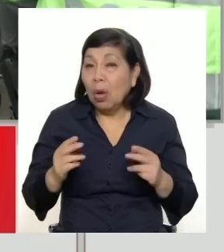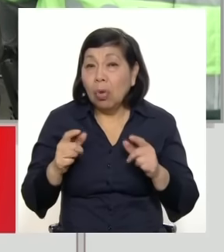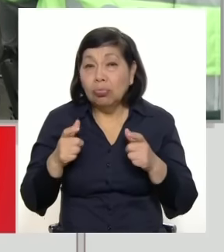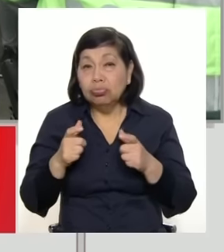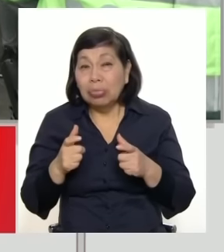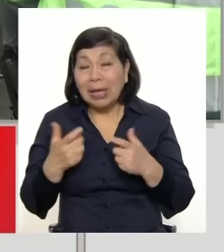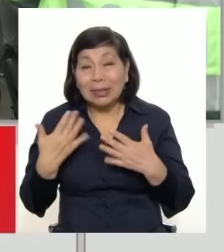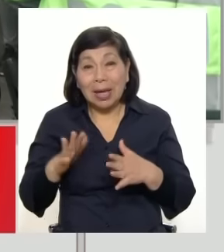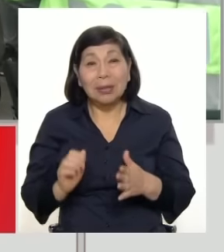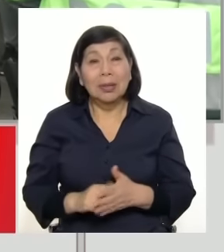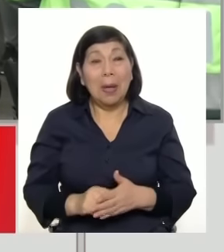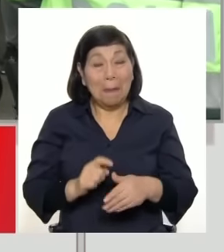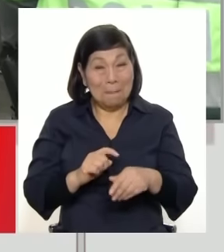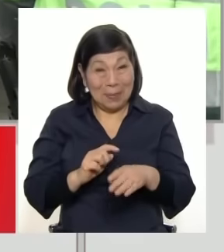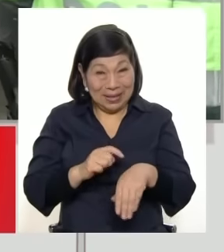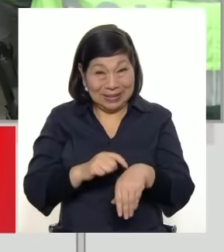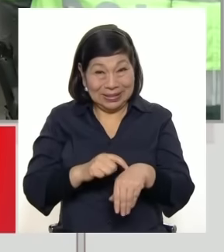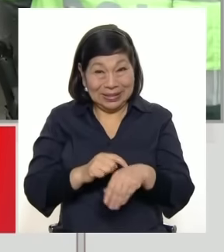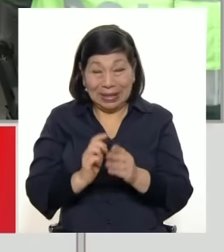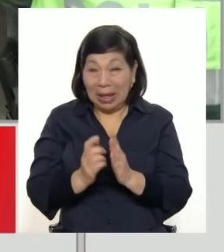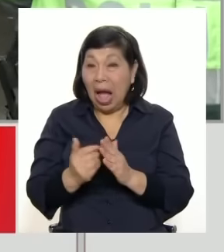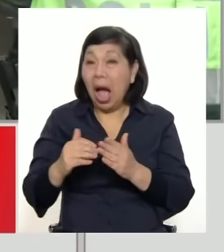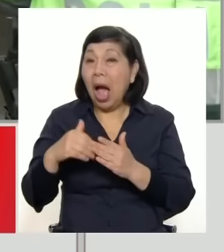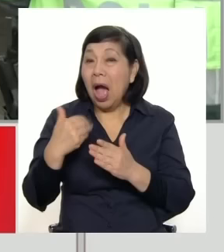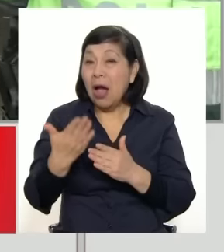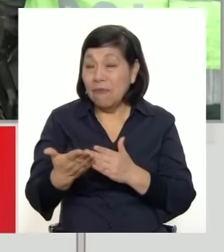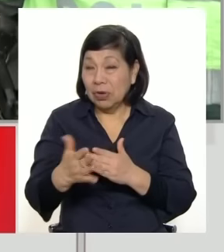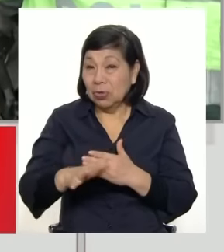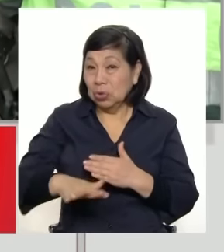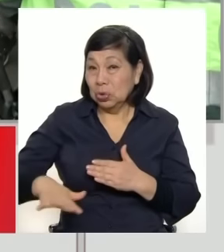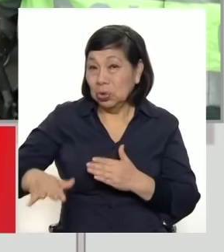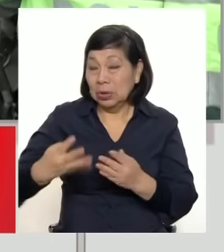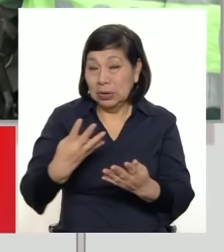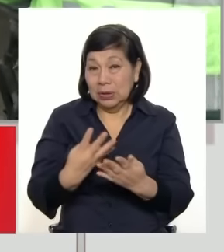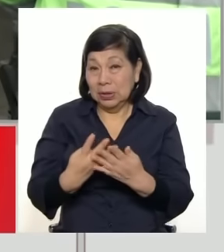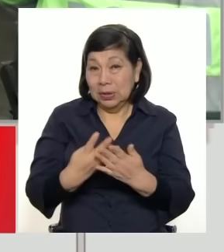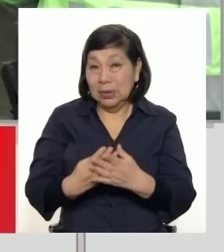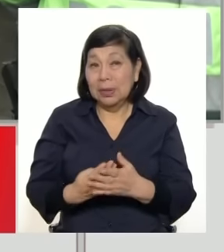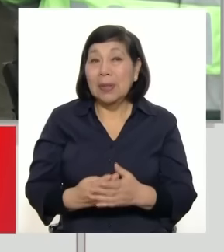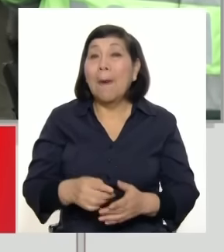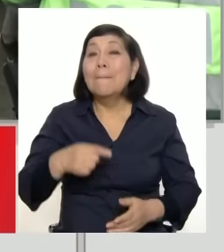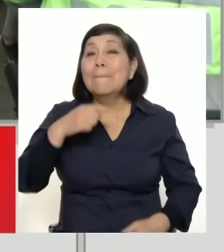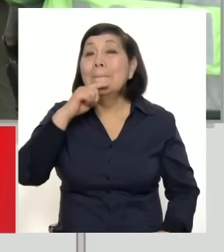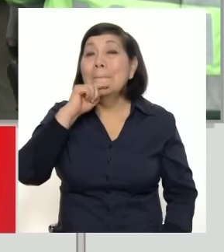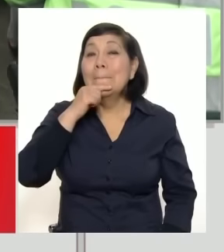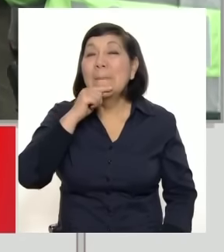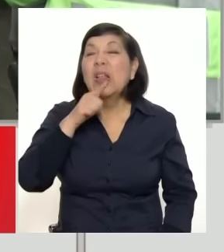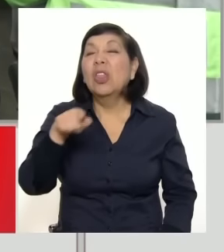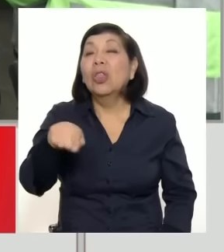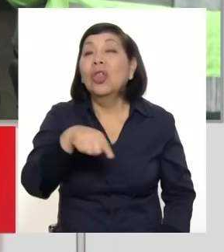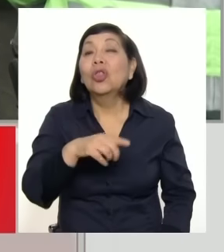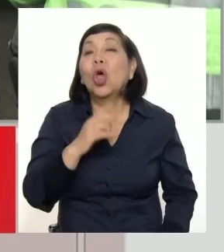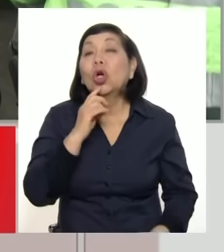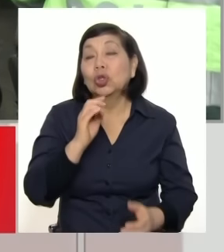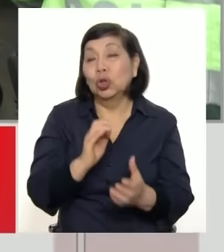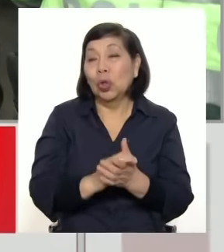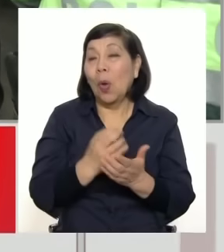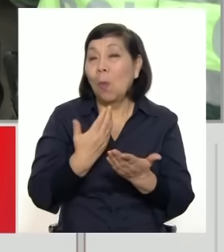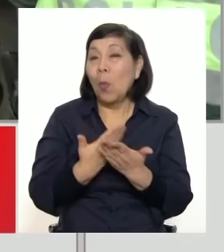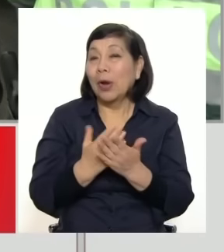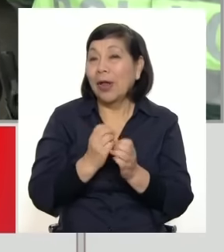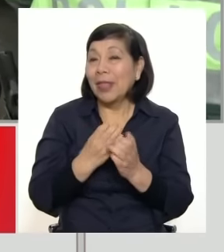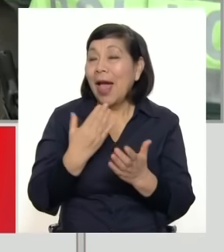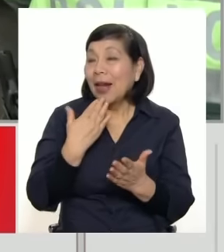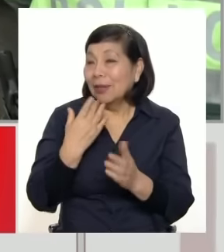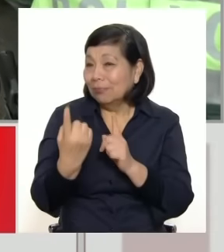realizando desde ya hace varios minutos en los exteriores del establecimiento penitenciario para mujeres de Chorrillos. Muy buenos días, gracias